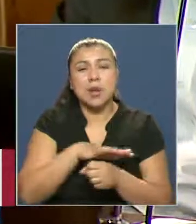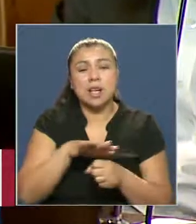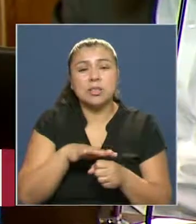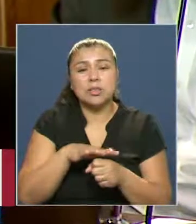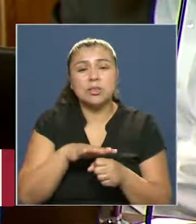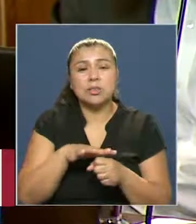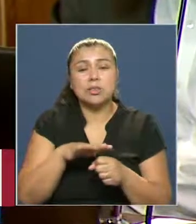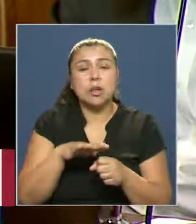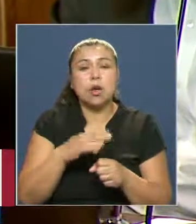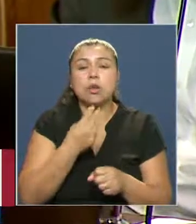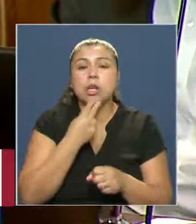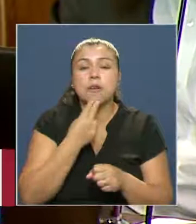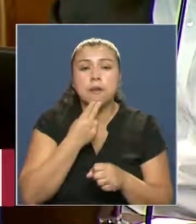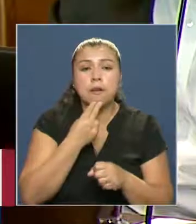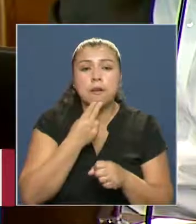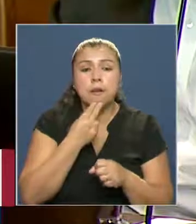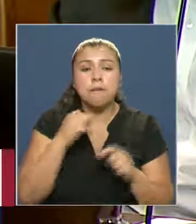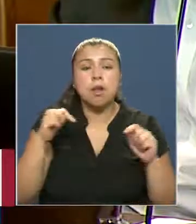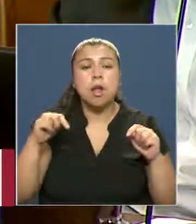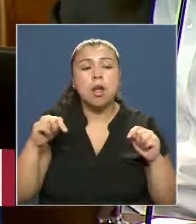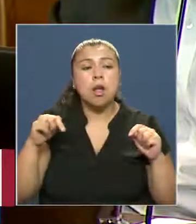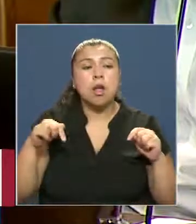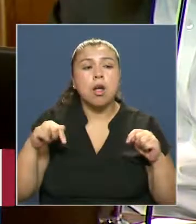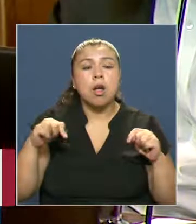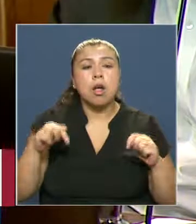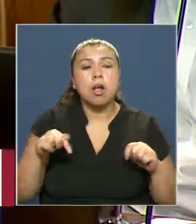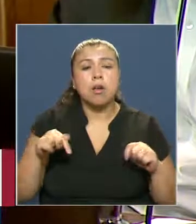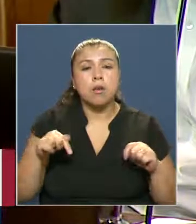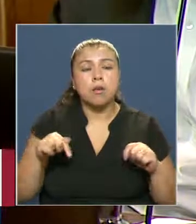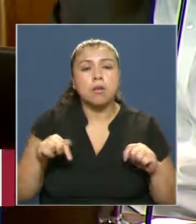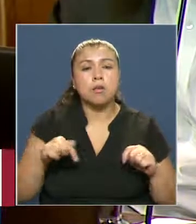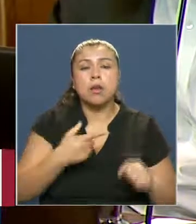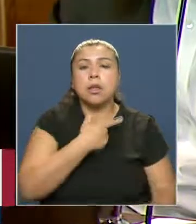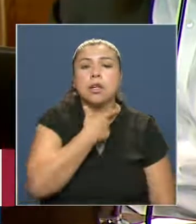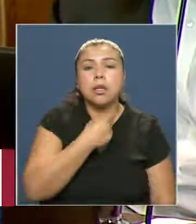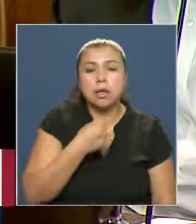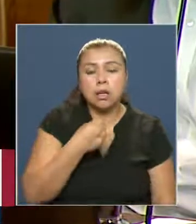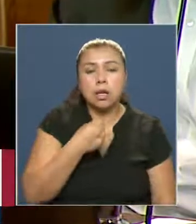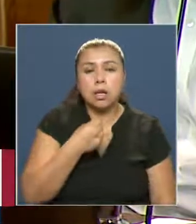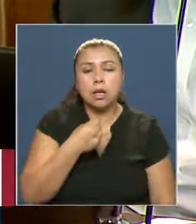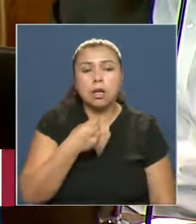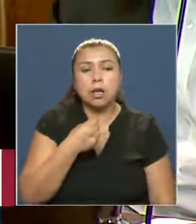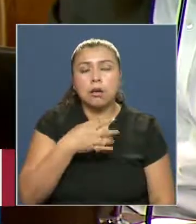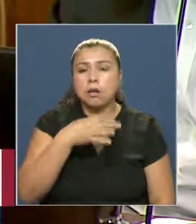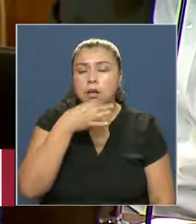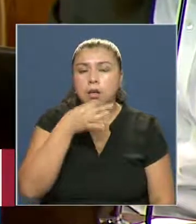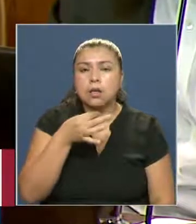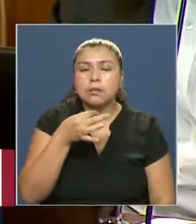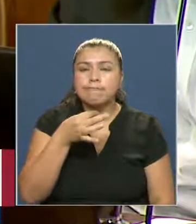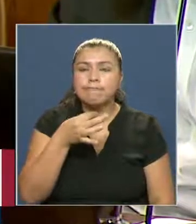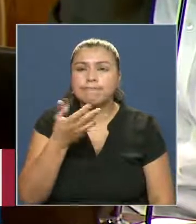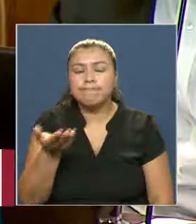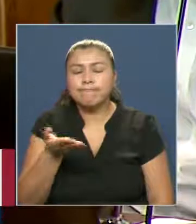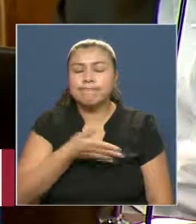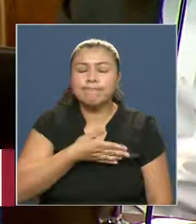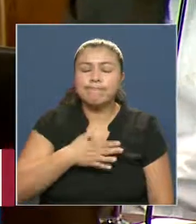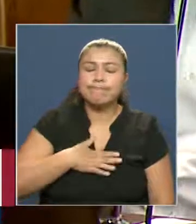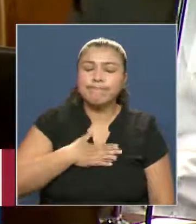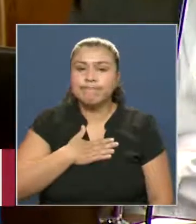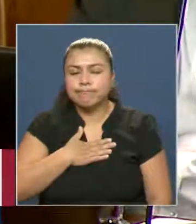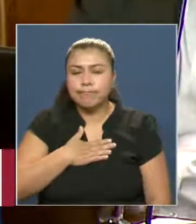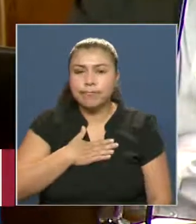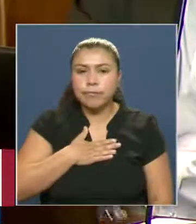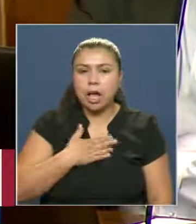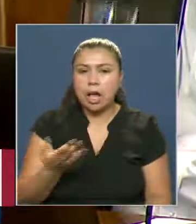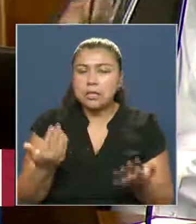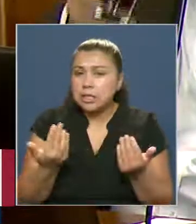catastrófica que estamos viviendo con esta pandemia. Pero me quiero detener en lo siguiente. Siento de que es